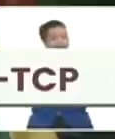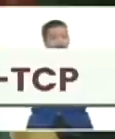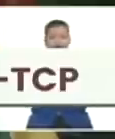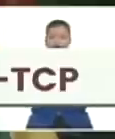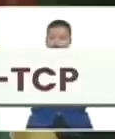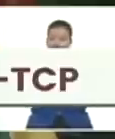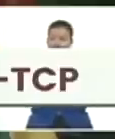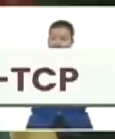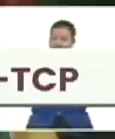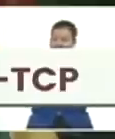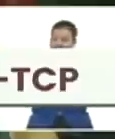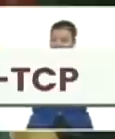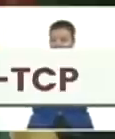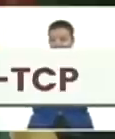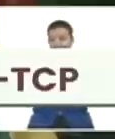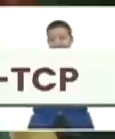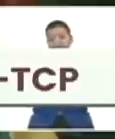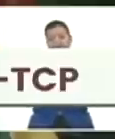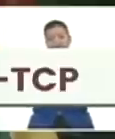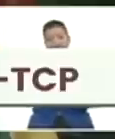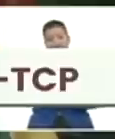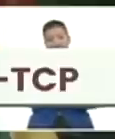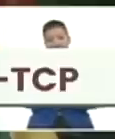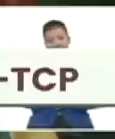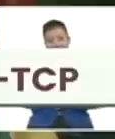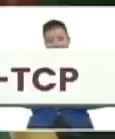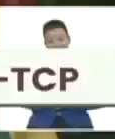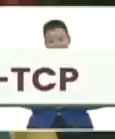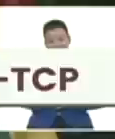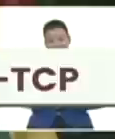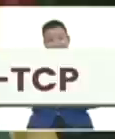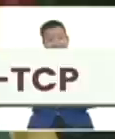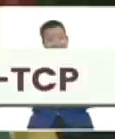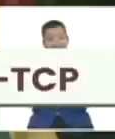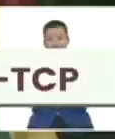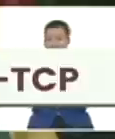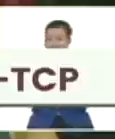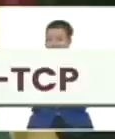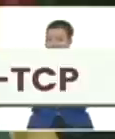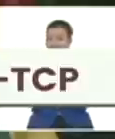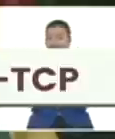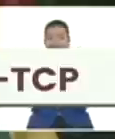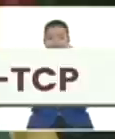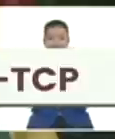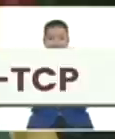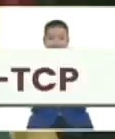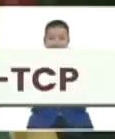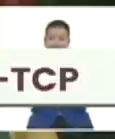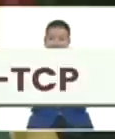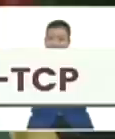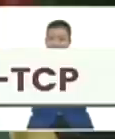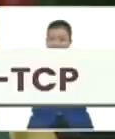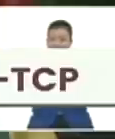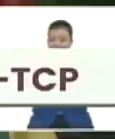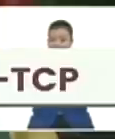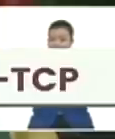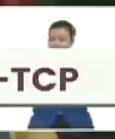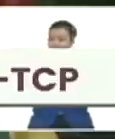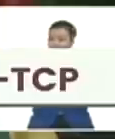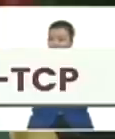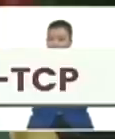en nuestras semejanzas y diferencias, continúen siendo parte esencial del relanzamiento entre las